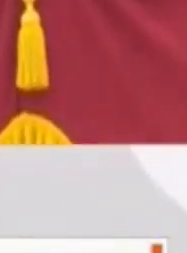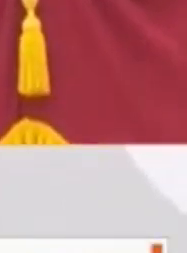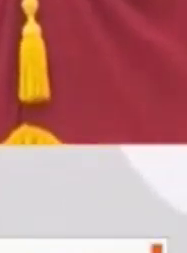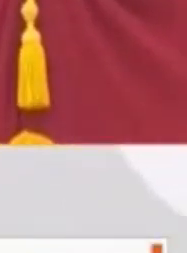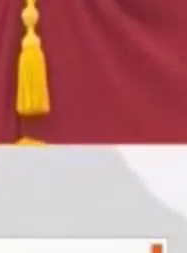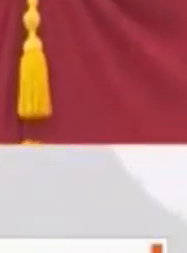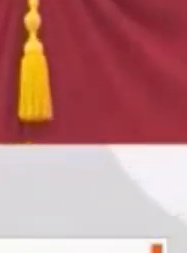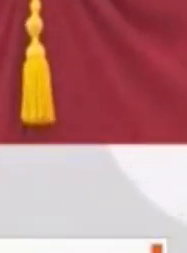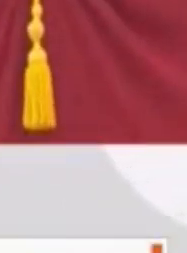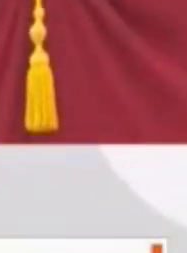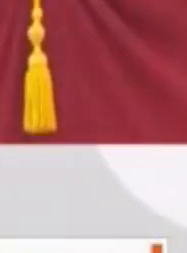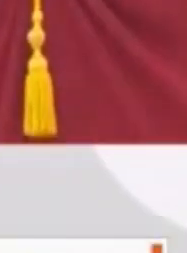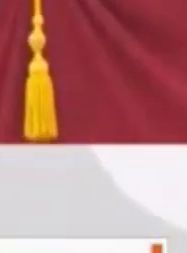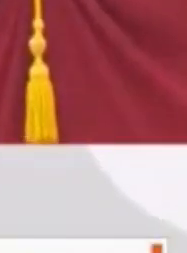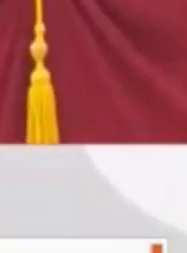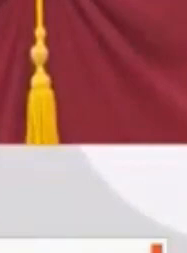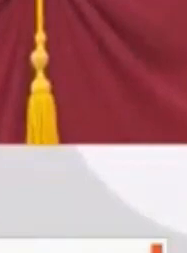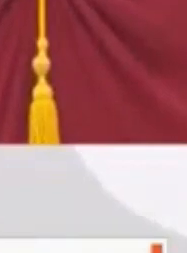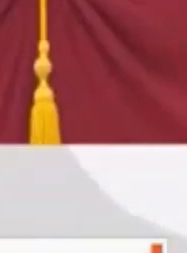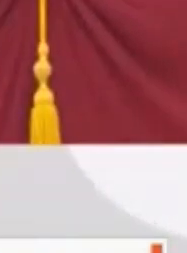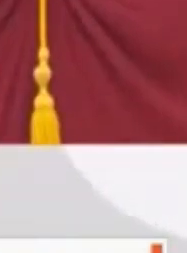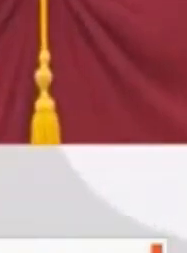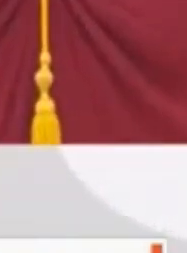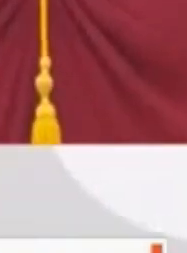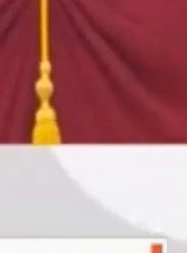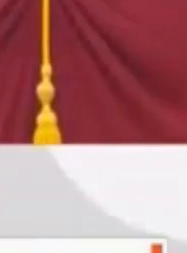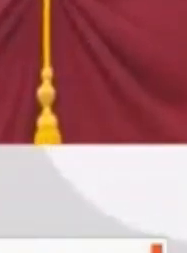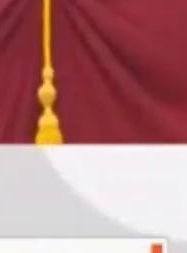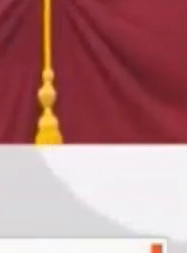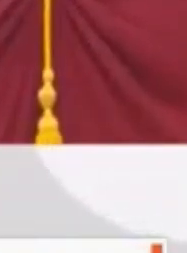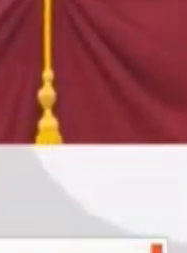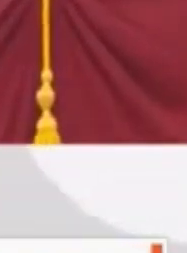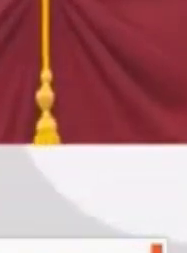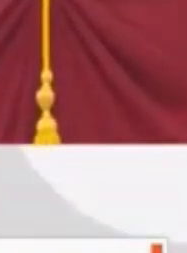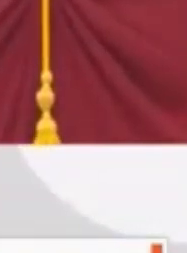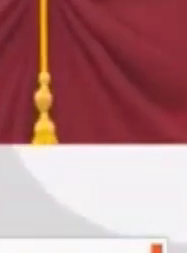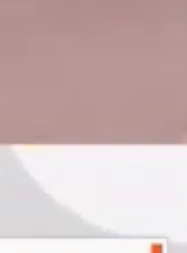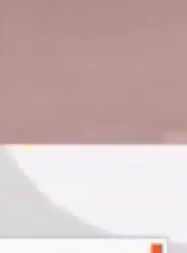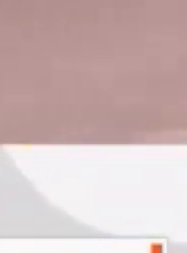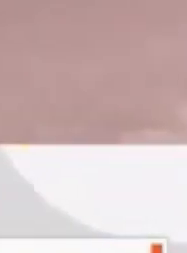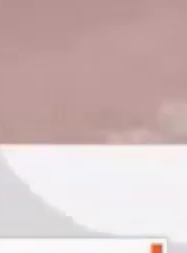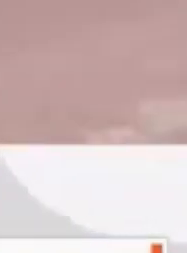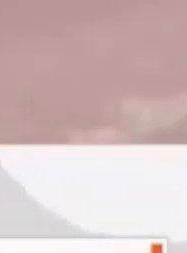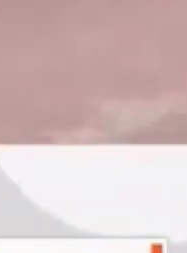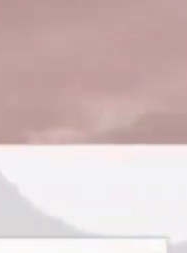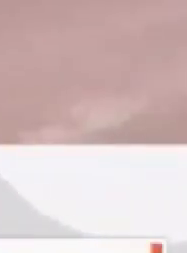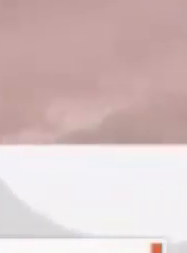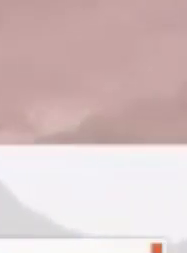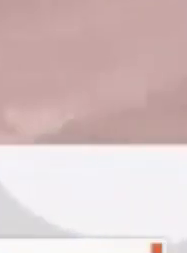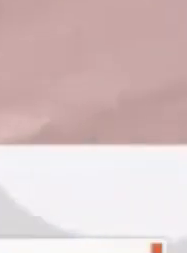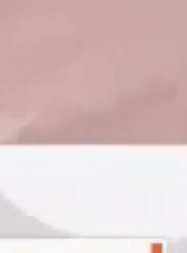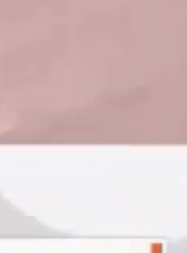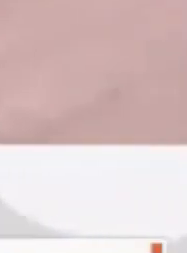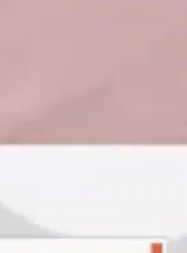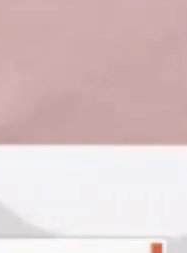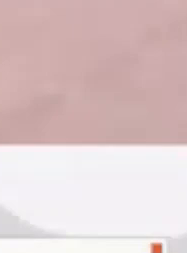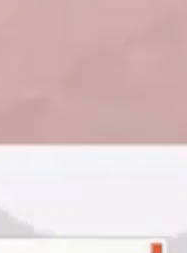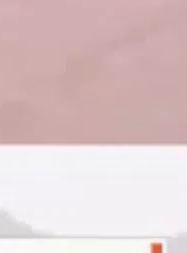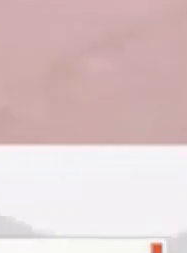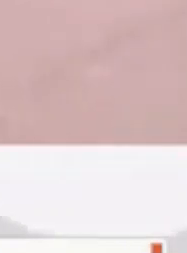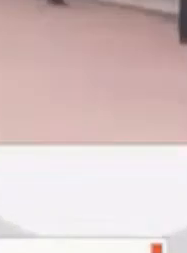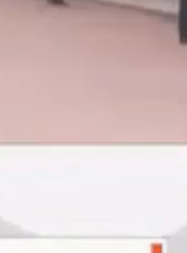en guerra con los ingleses, con las banderitas, ¿no es cierto?, del Reino Unido y celebrando cada aniversario,